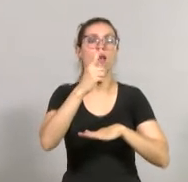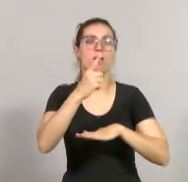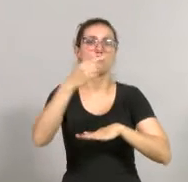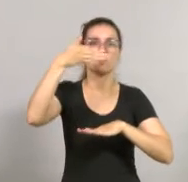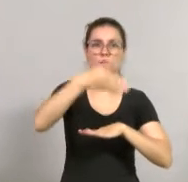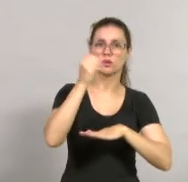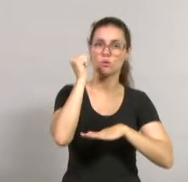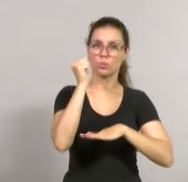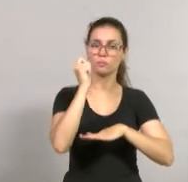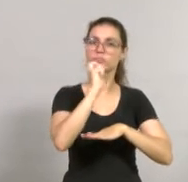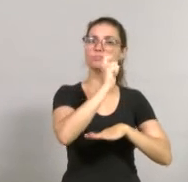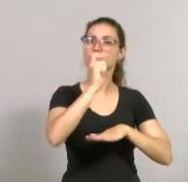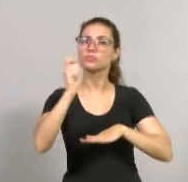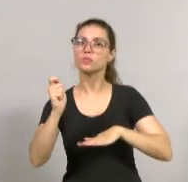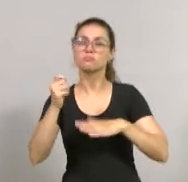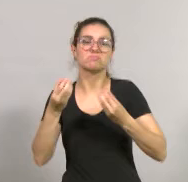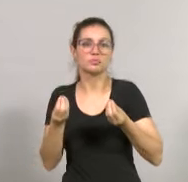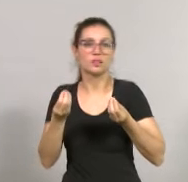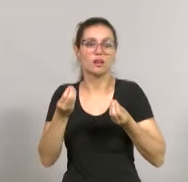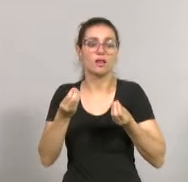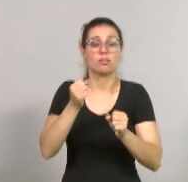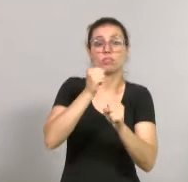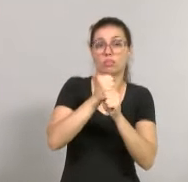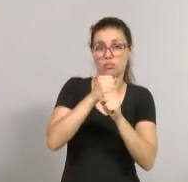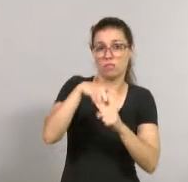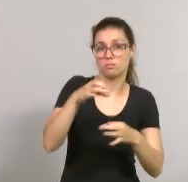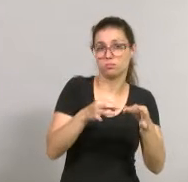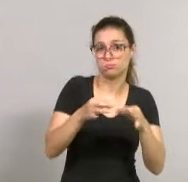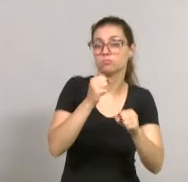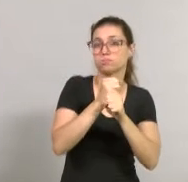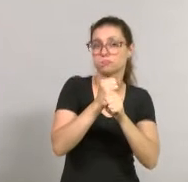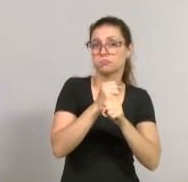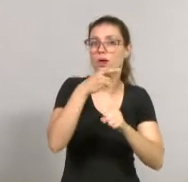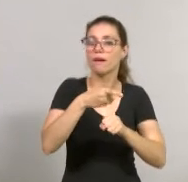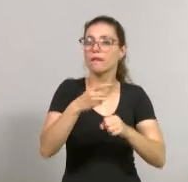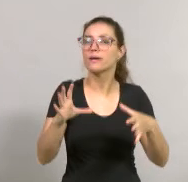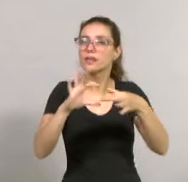$1,000,000 para justamente bueno, empezar a trabajar en este proyecto que implica la